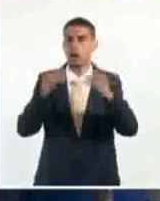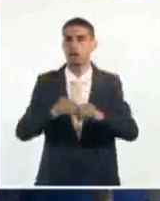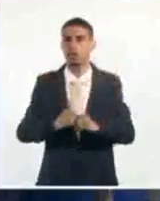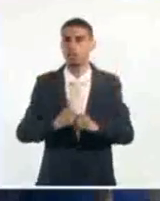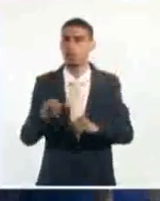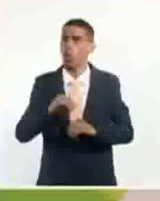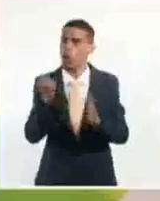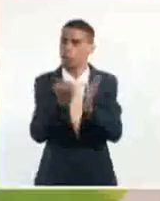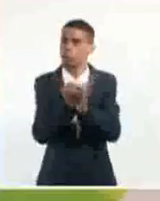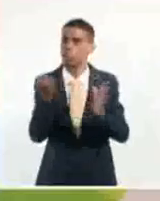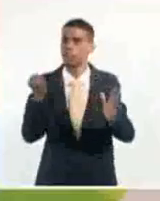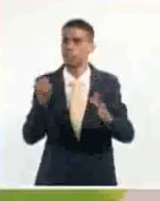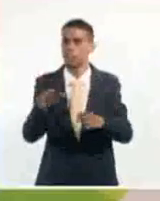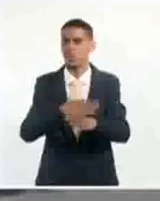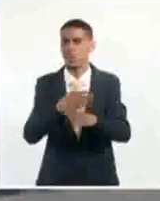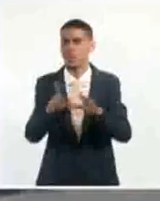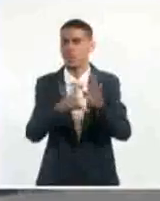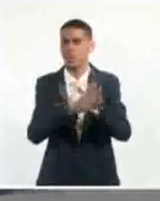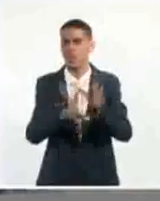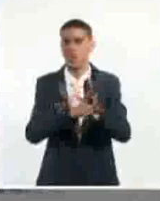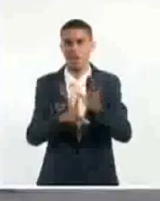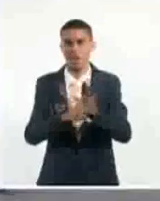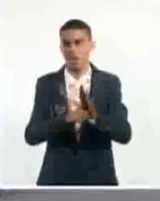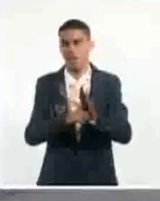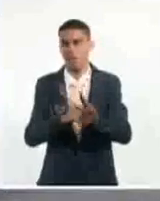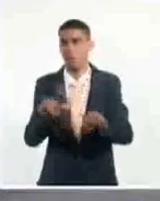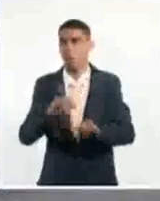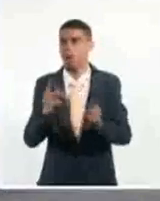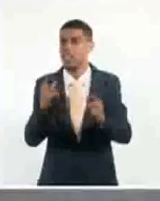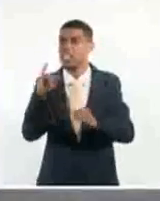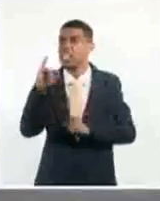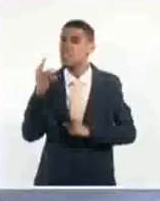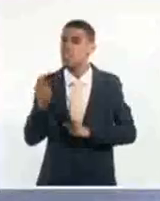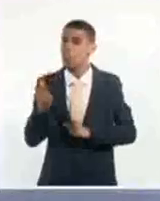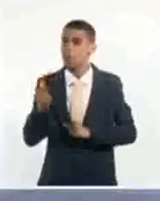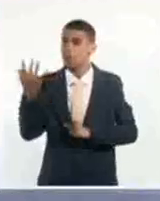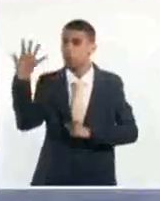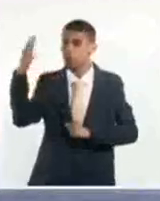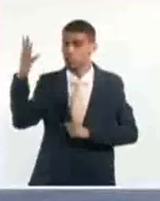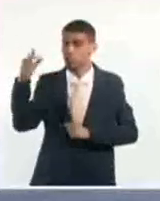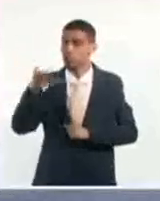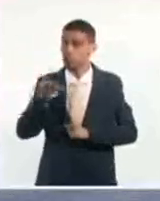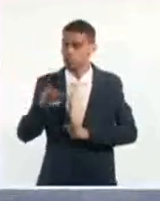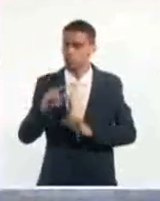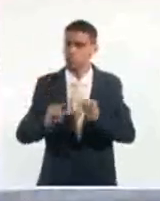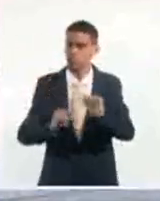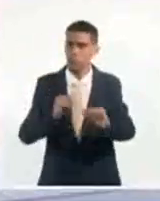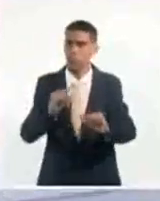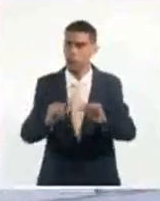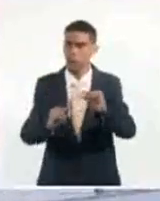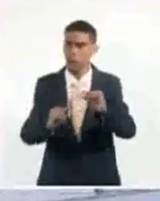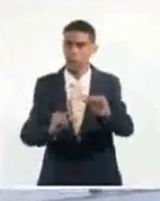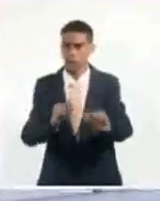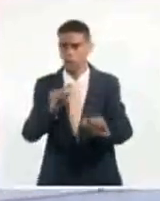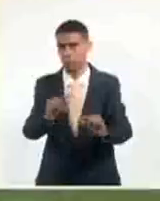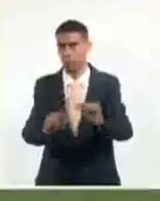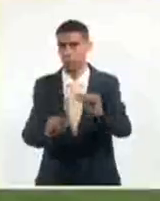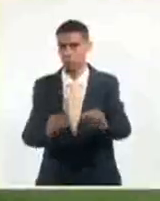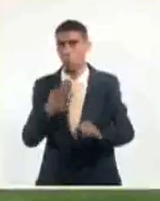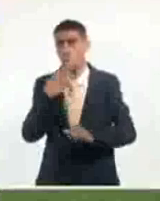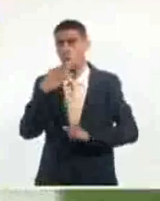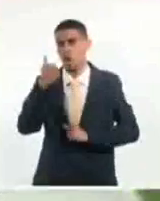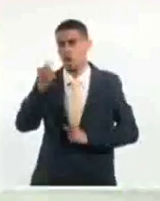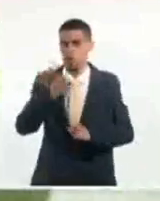aprobación de nuevos actores económicos y el fomento de la inversión extranjera son también pasos hacia la materialización de un